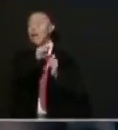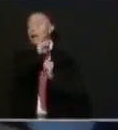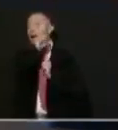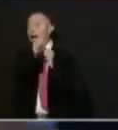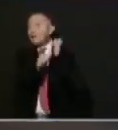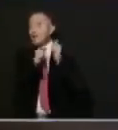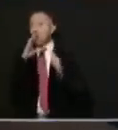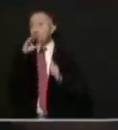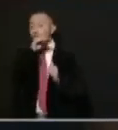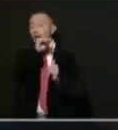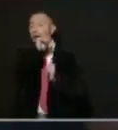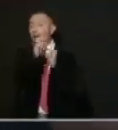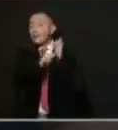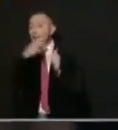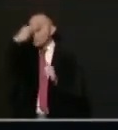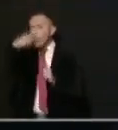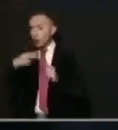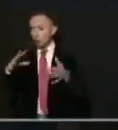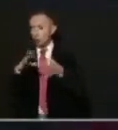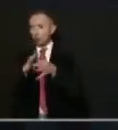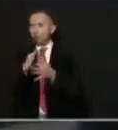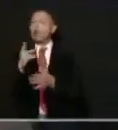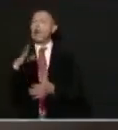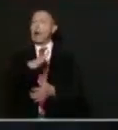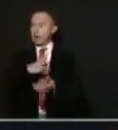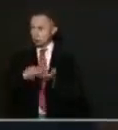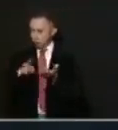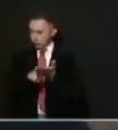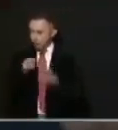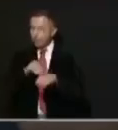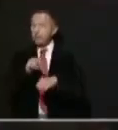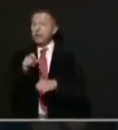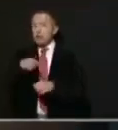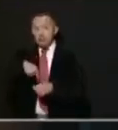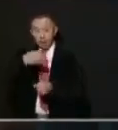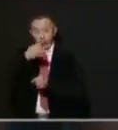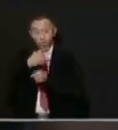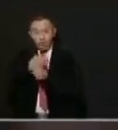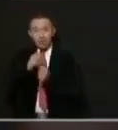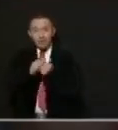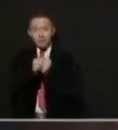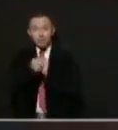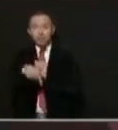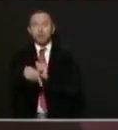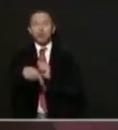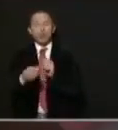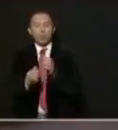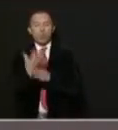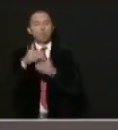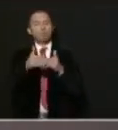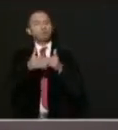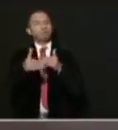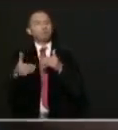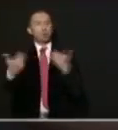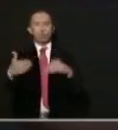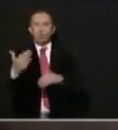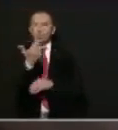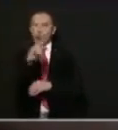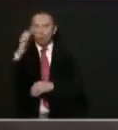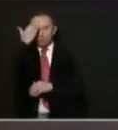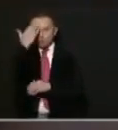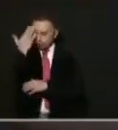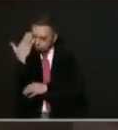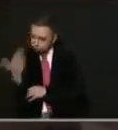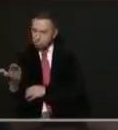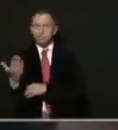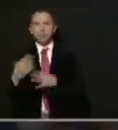esta cuarta transformación empieza con este reconocimiento muy importante. Entonces, lo que están haciendo ahorita es